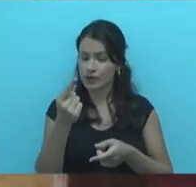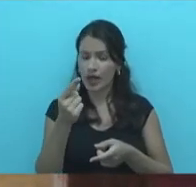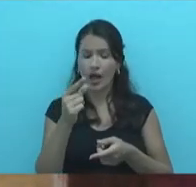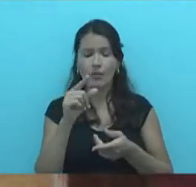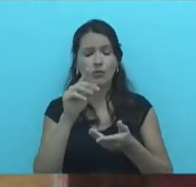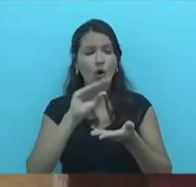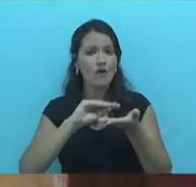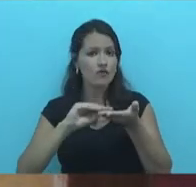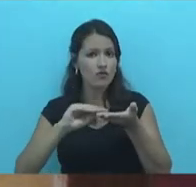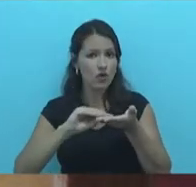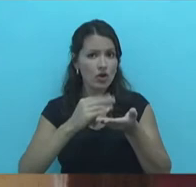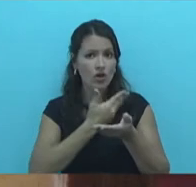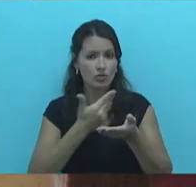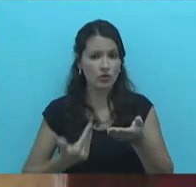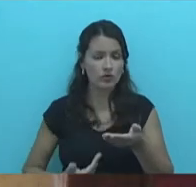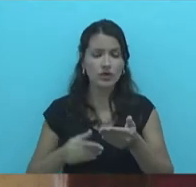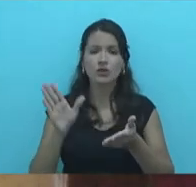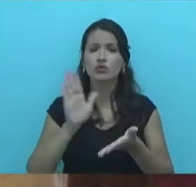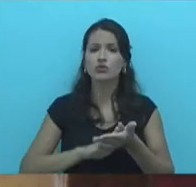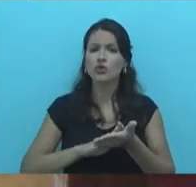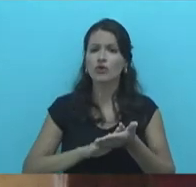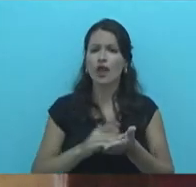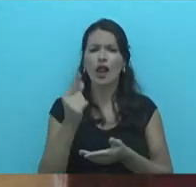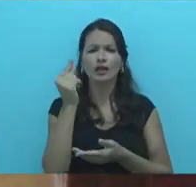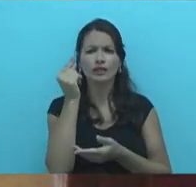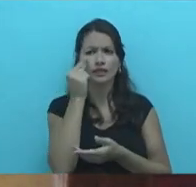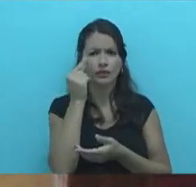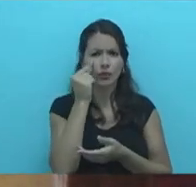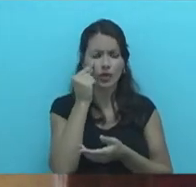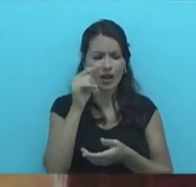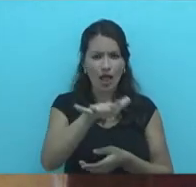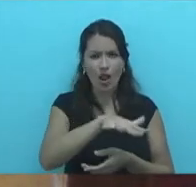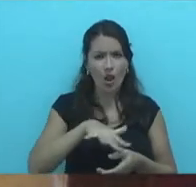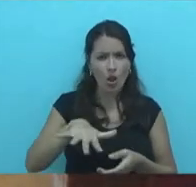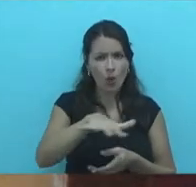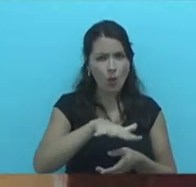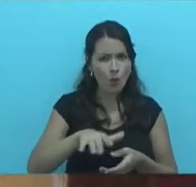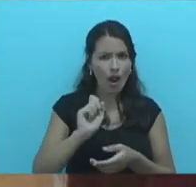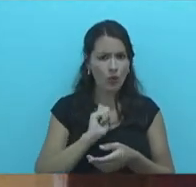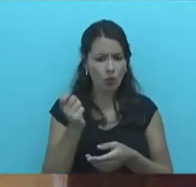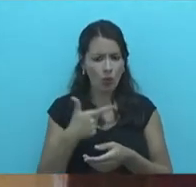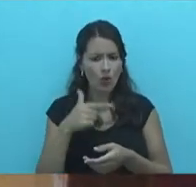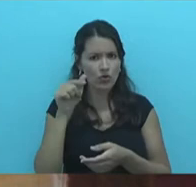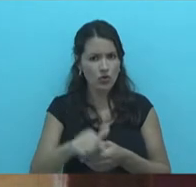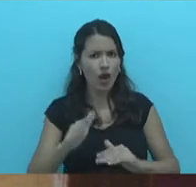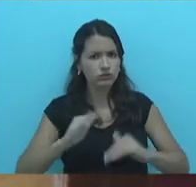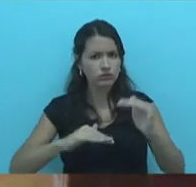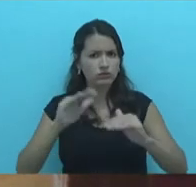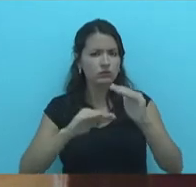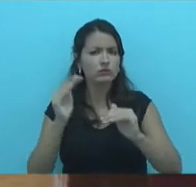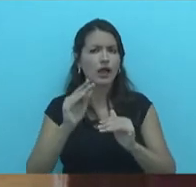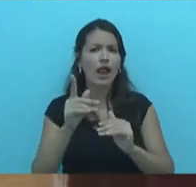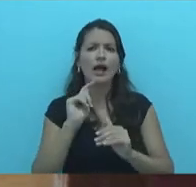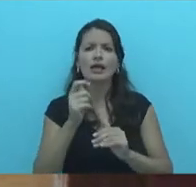de la titularidad dominial de los terrenos y lo que en ellos se haya construido dentro del